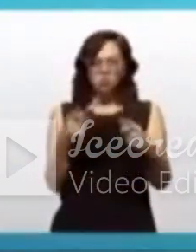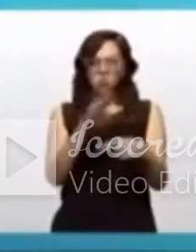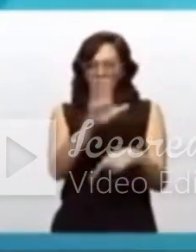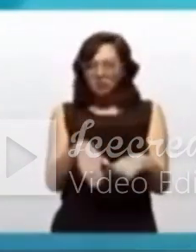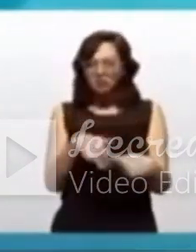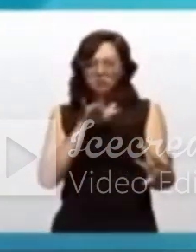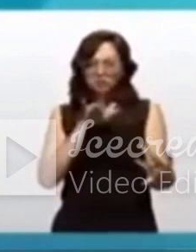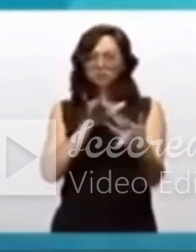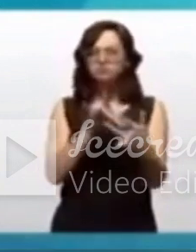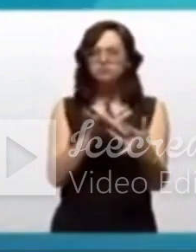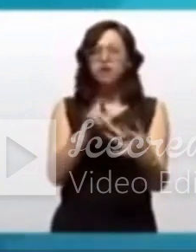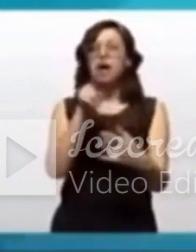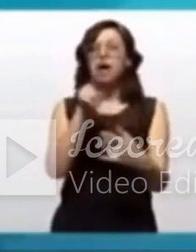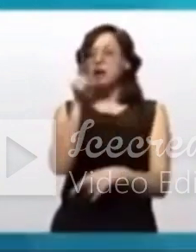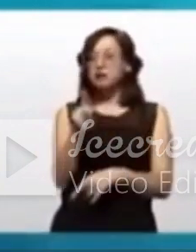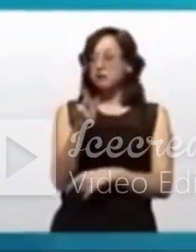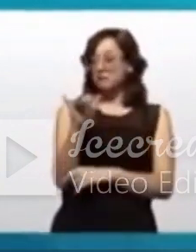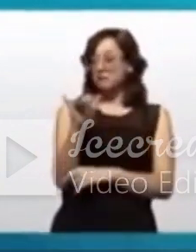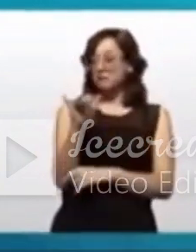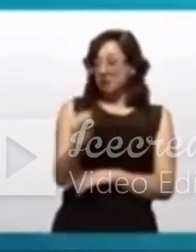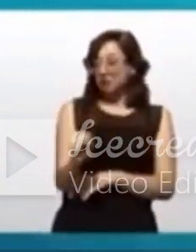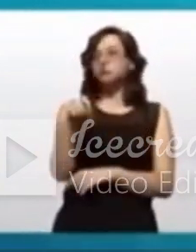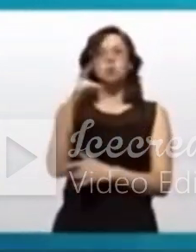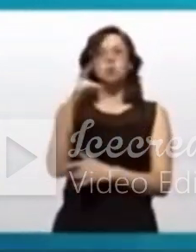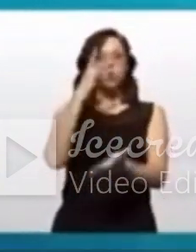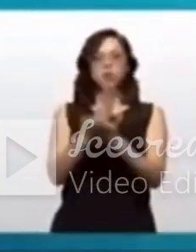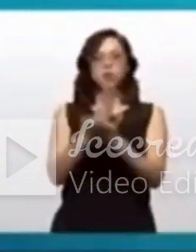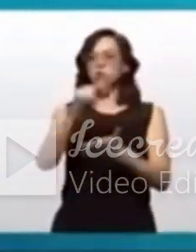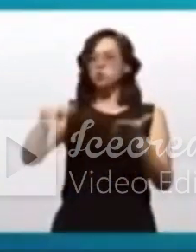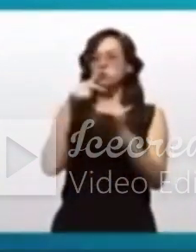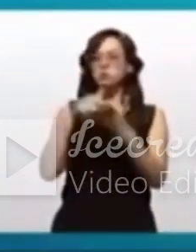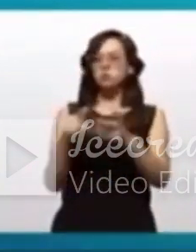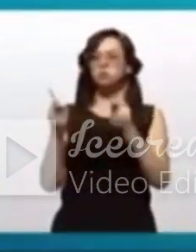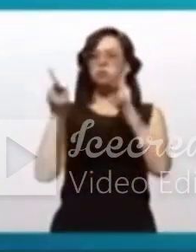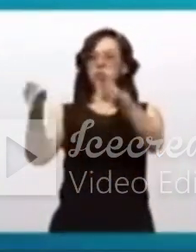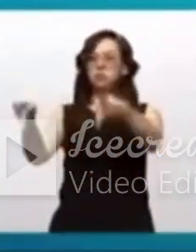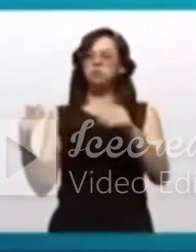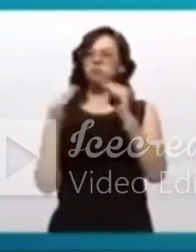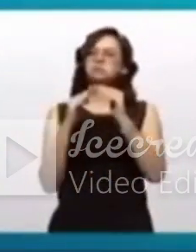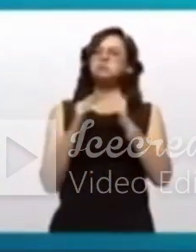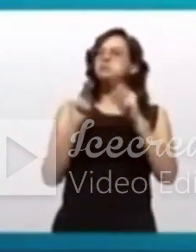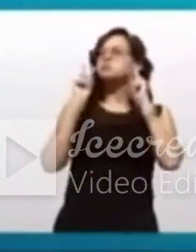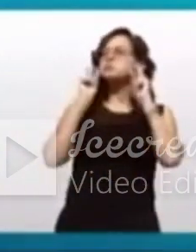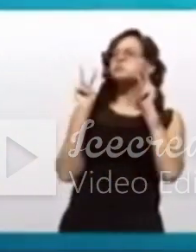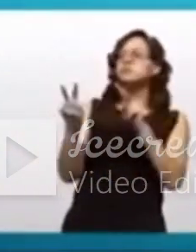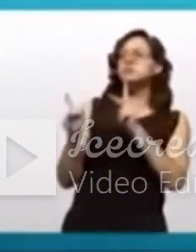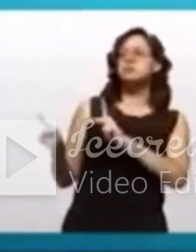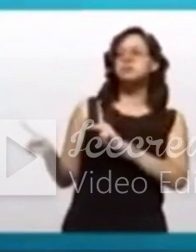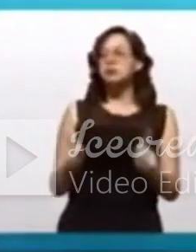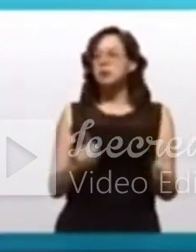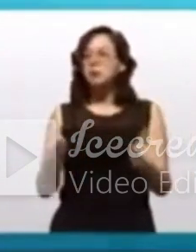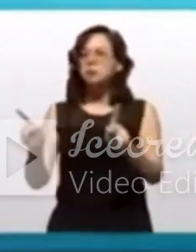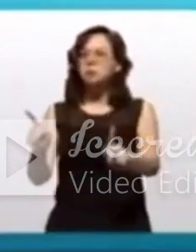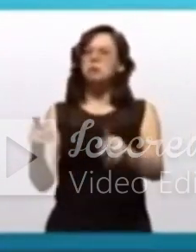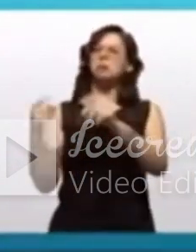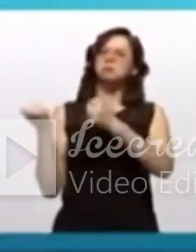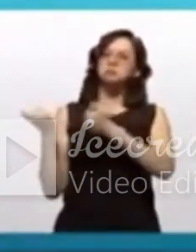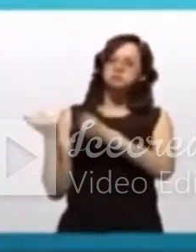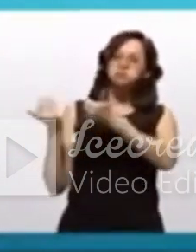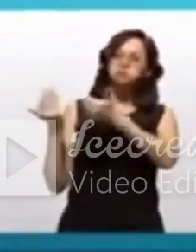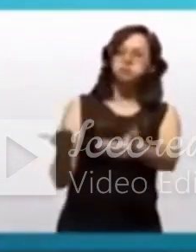el único sitio con cementerio entre los poblados, y desde tu casa observabas las carretas jaladas por caballos o mulas que transportaban a los